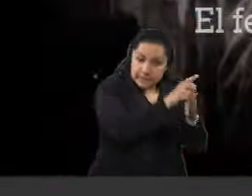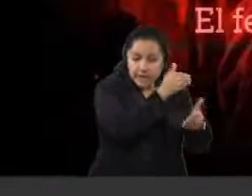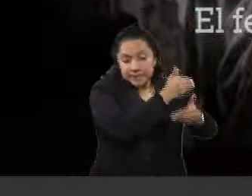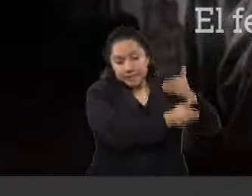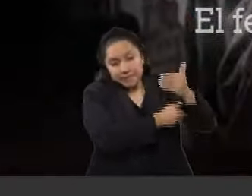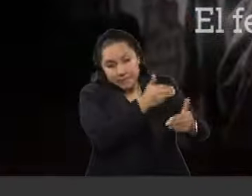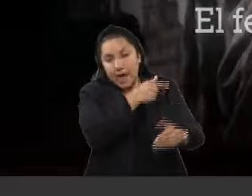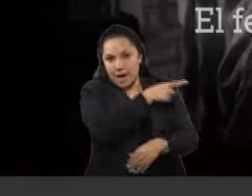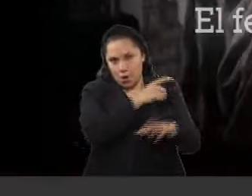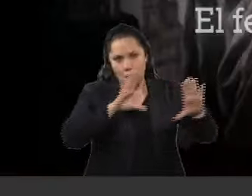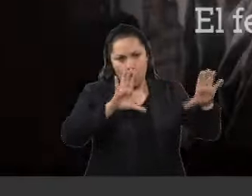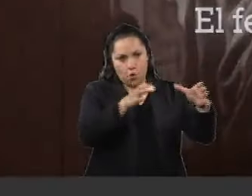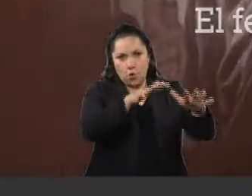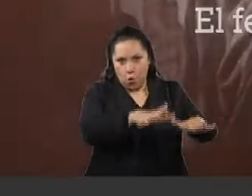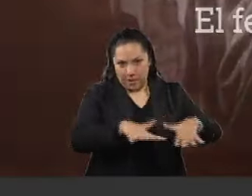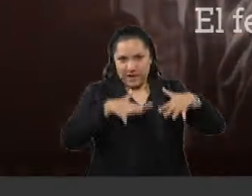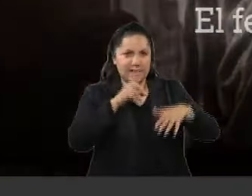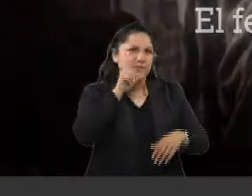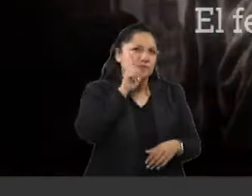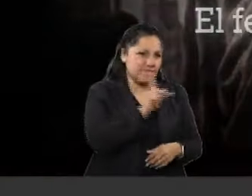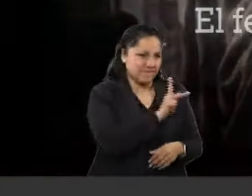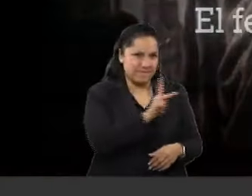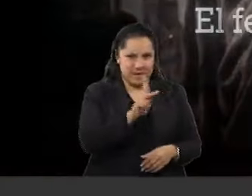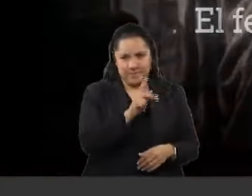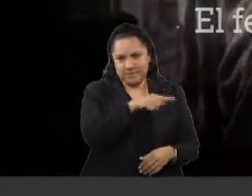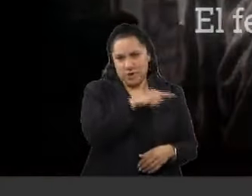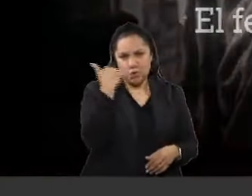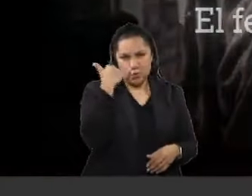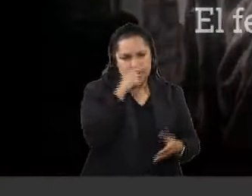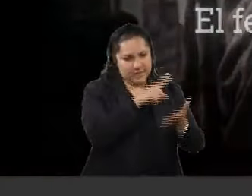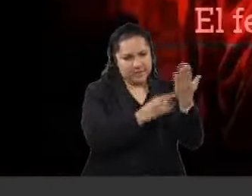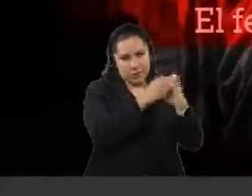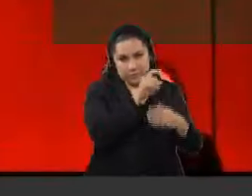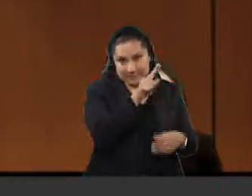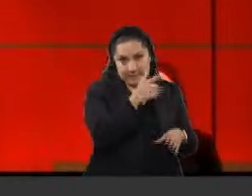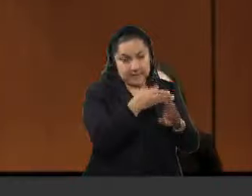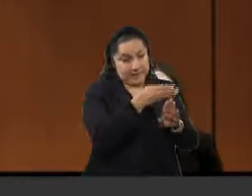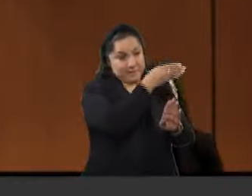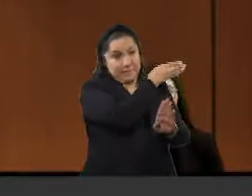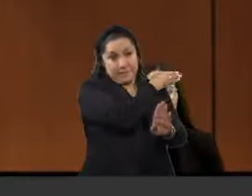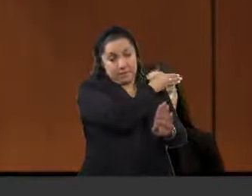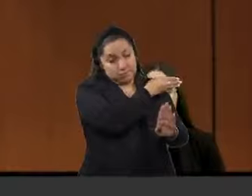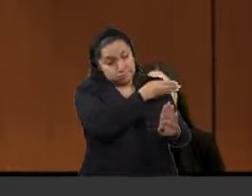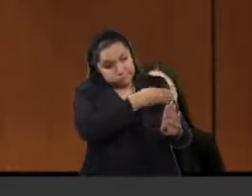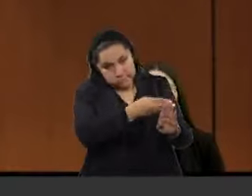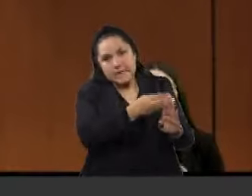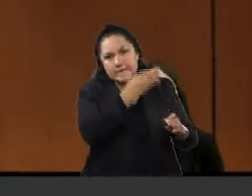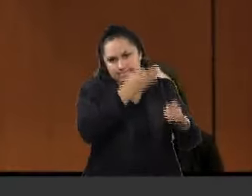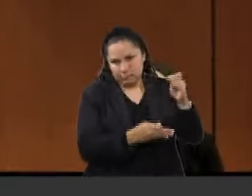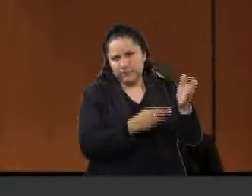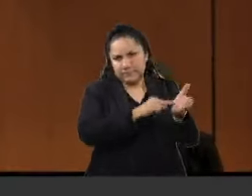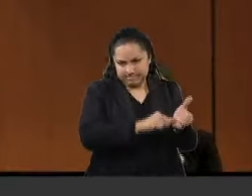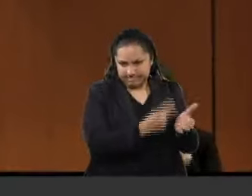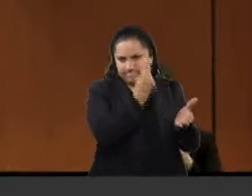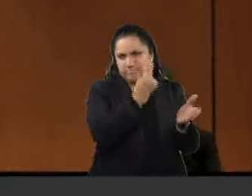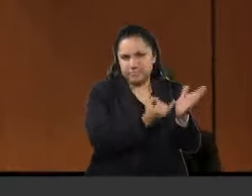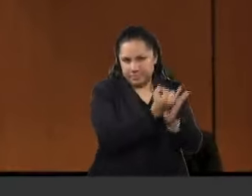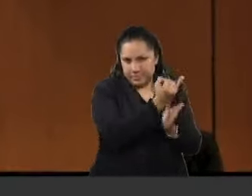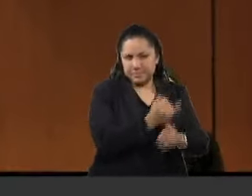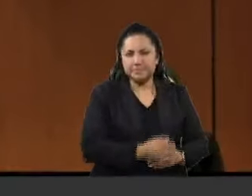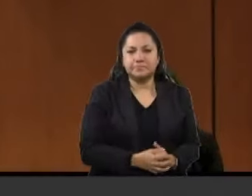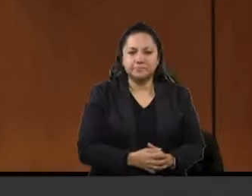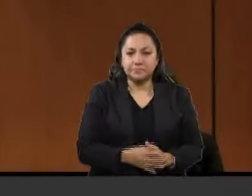en 1916. Estamos aportando con nuestra participación a la construcción de un país más